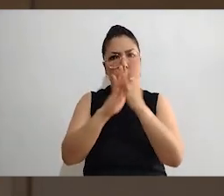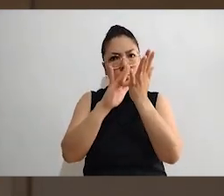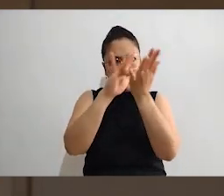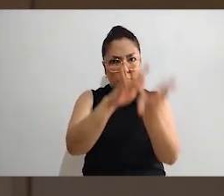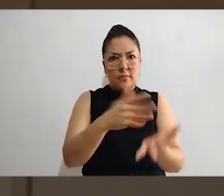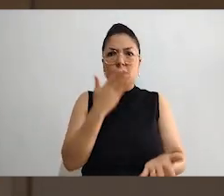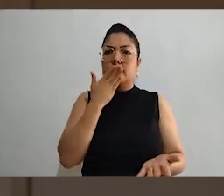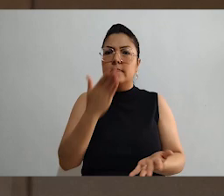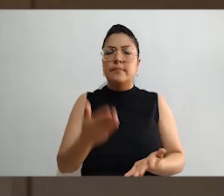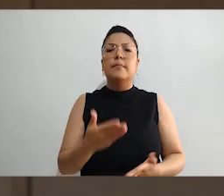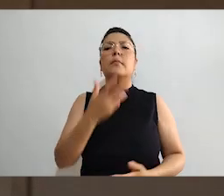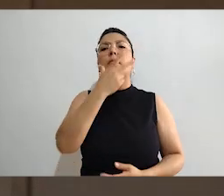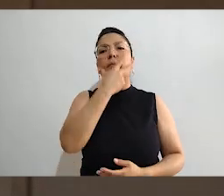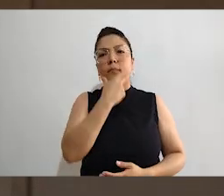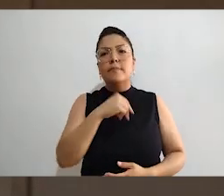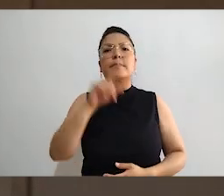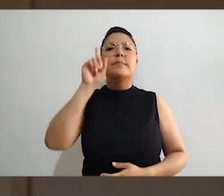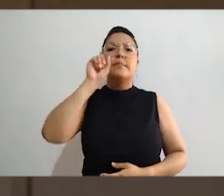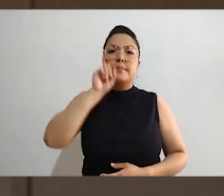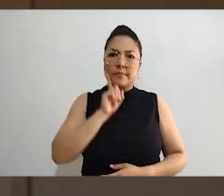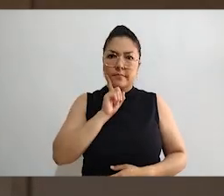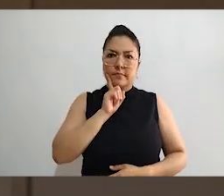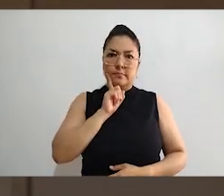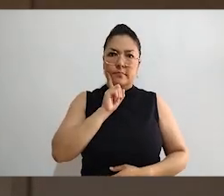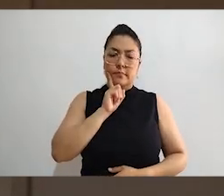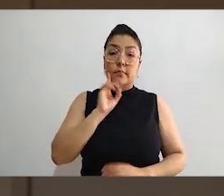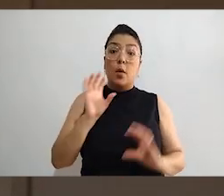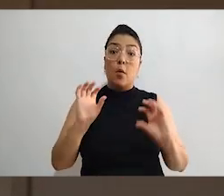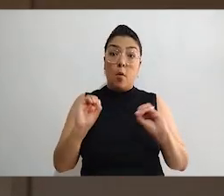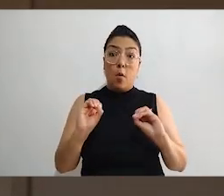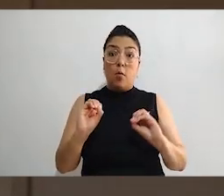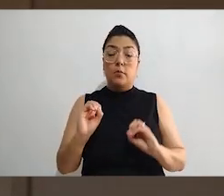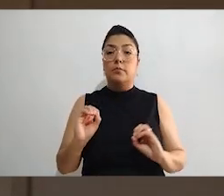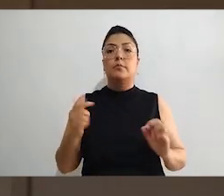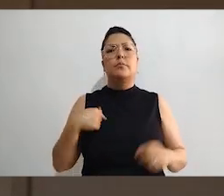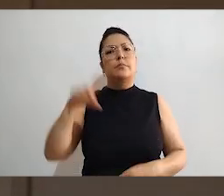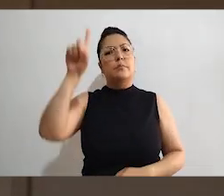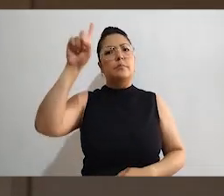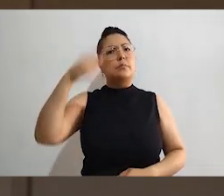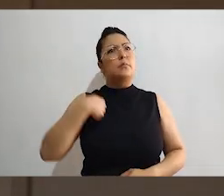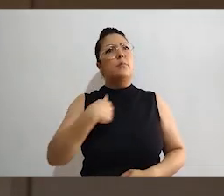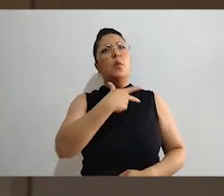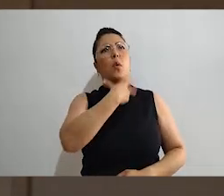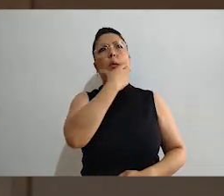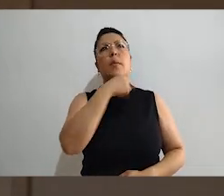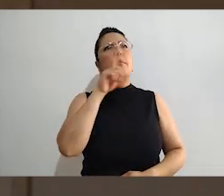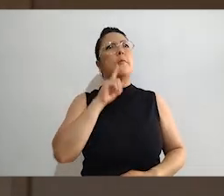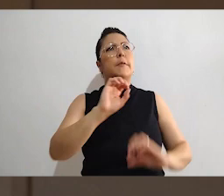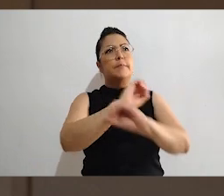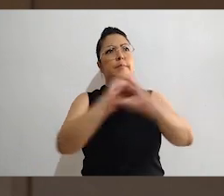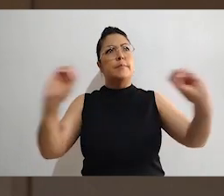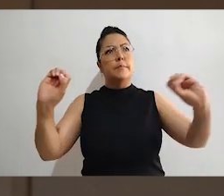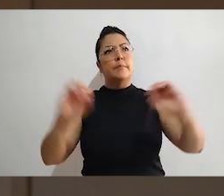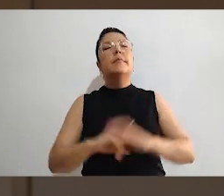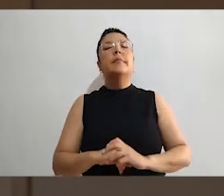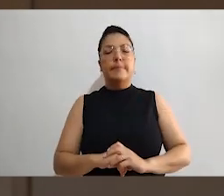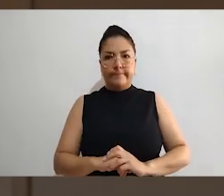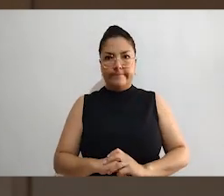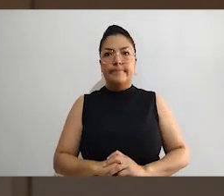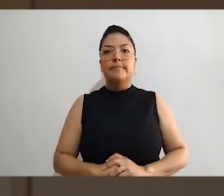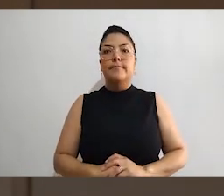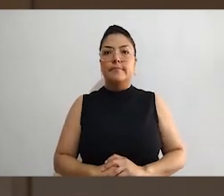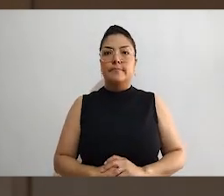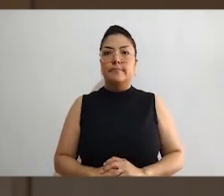de mujeres y hombres o no binarios. O sea, esta parte de la juventud está muy clara,